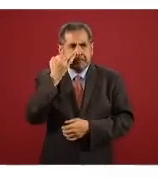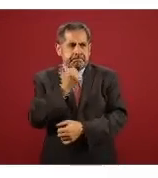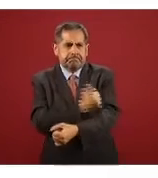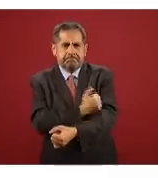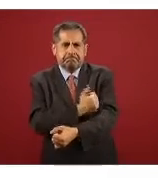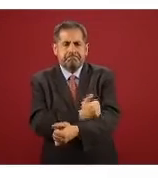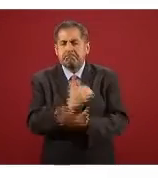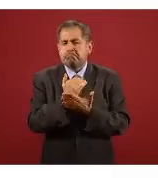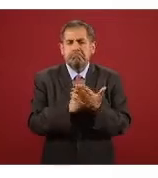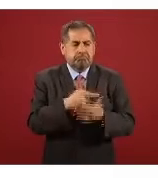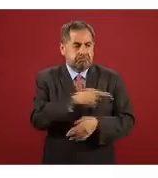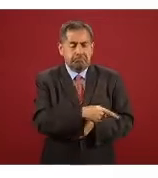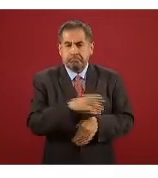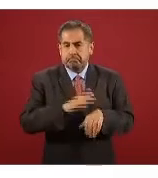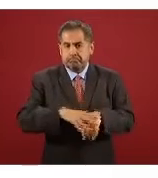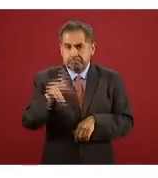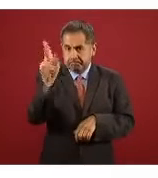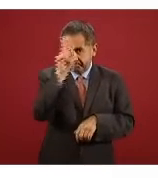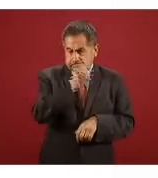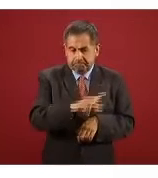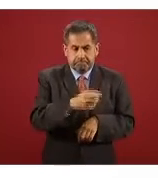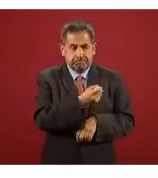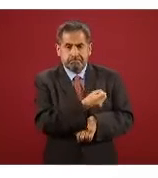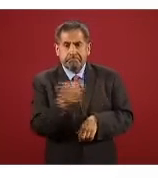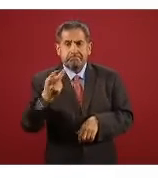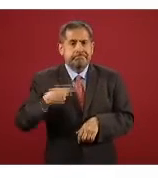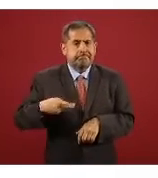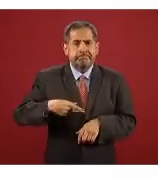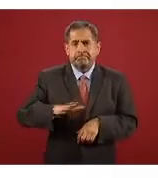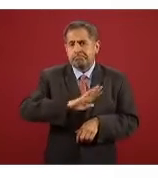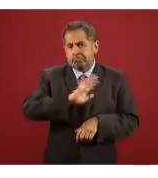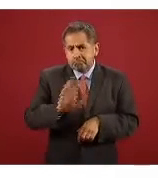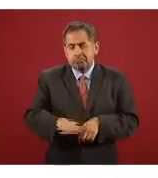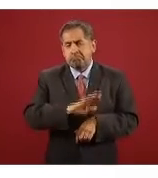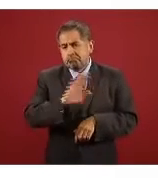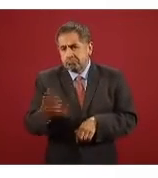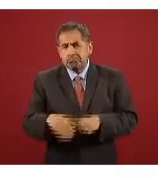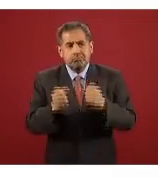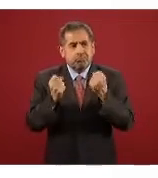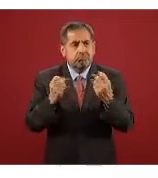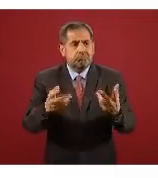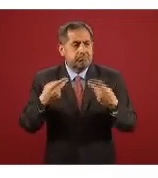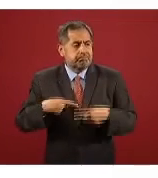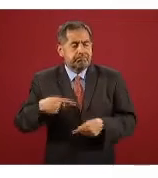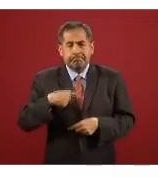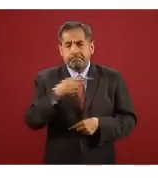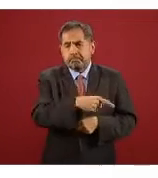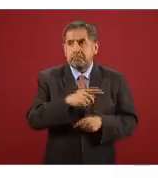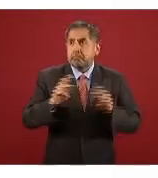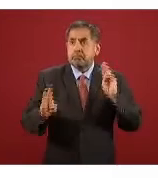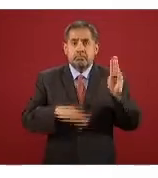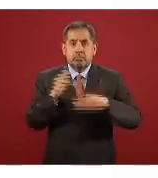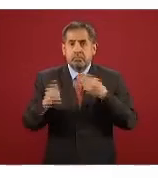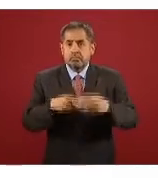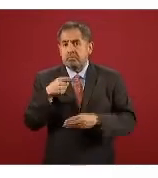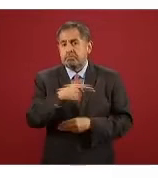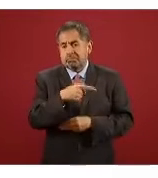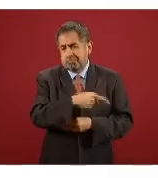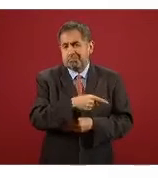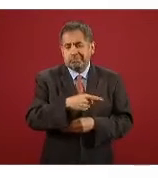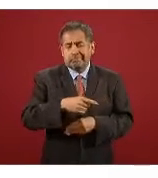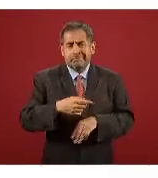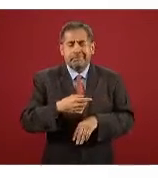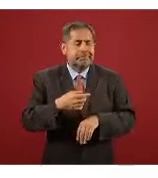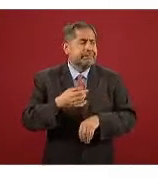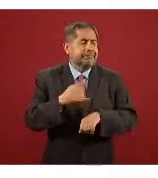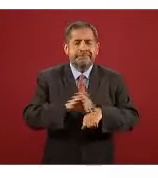están generando pérdidas de vidas humanas en varios espacios del mundo. Particularmente